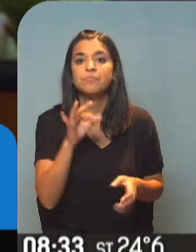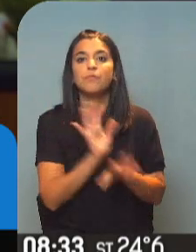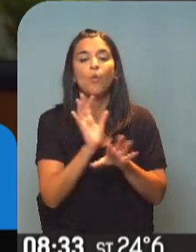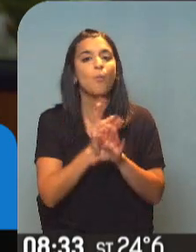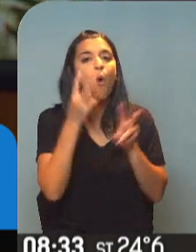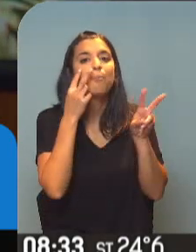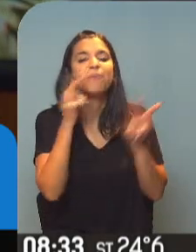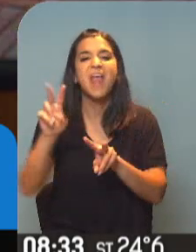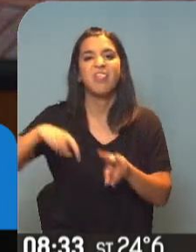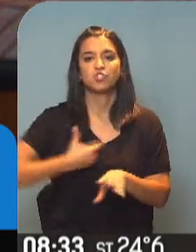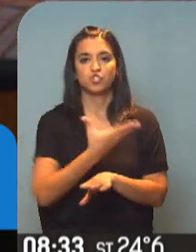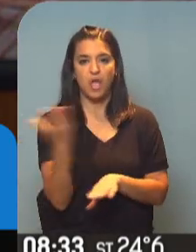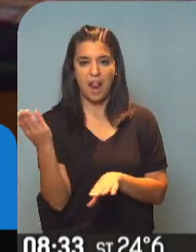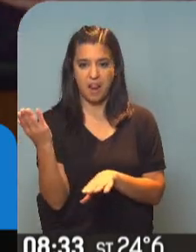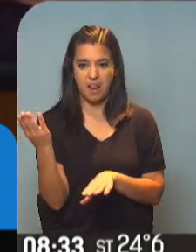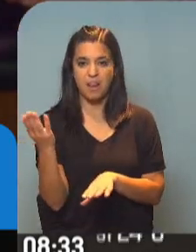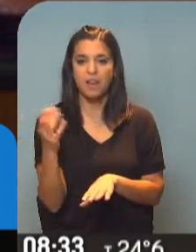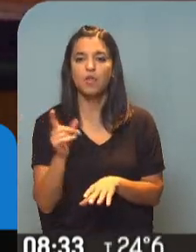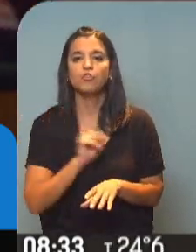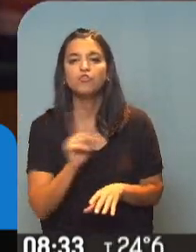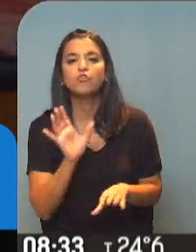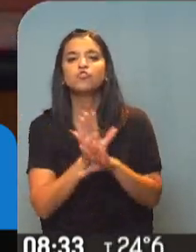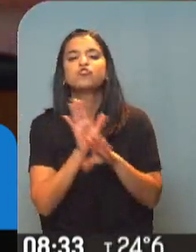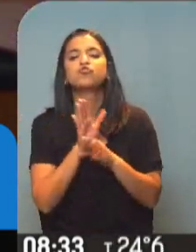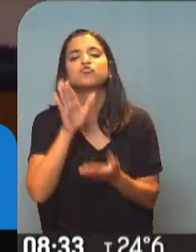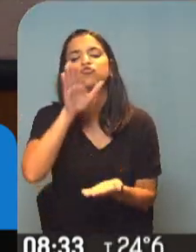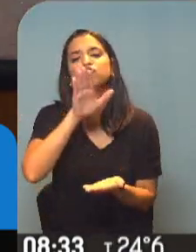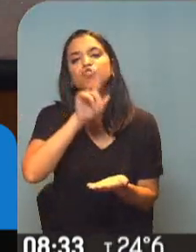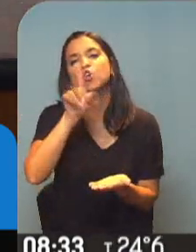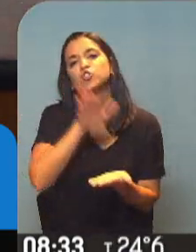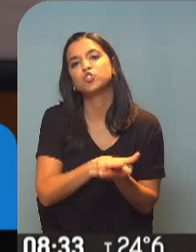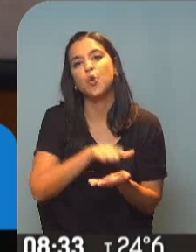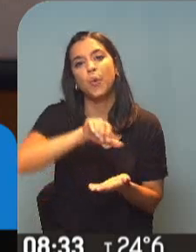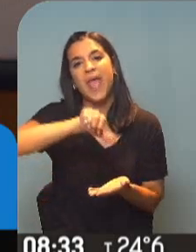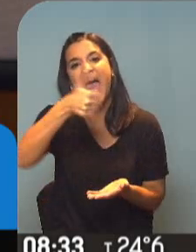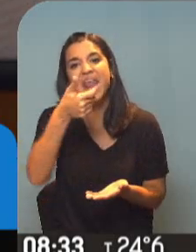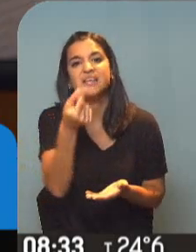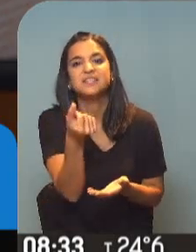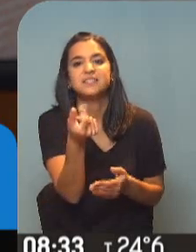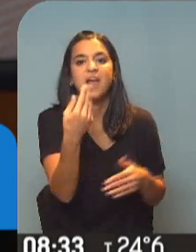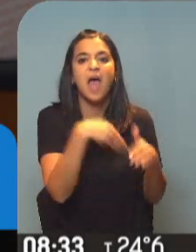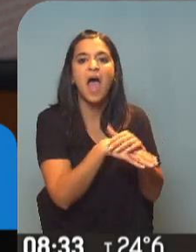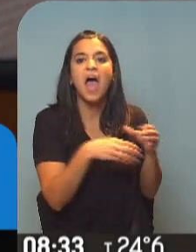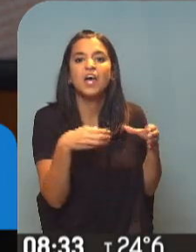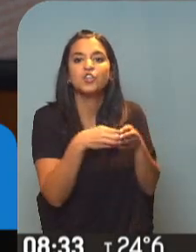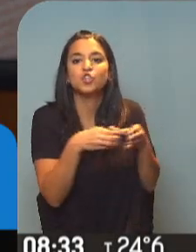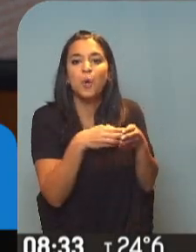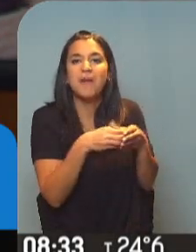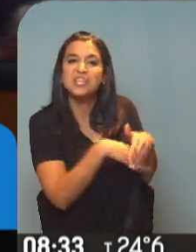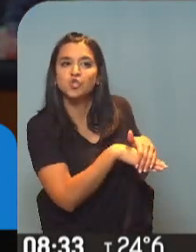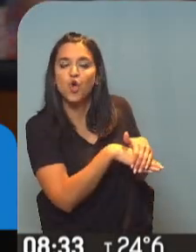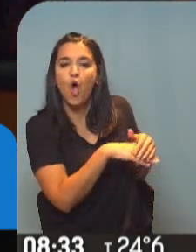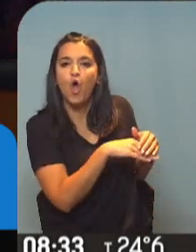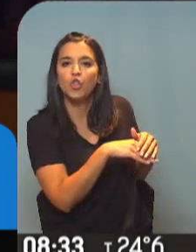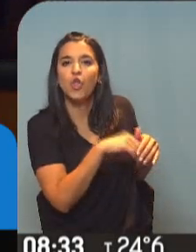mirada social más que de este maximizar la ganancia de alguien que invierta escondiendo el tomate y vendiendo la semana siguiente cuando